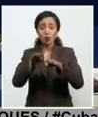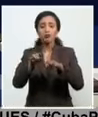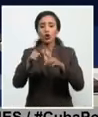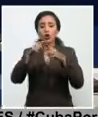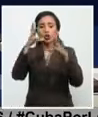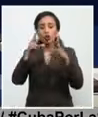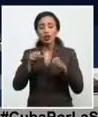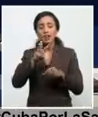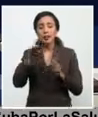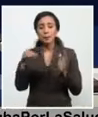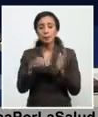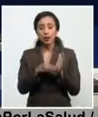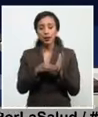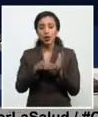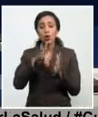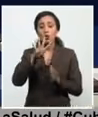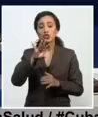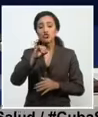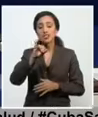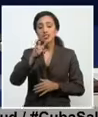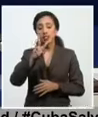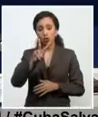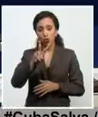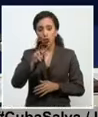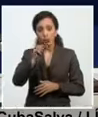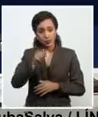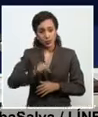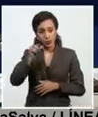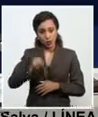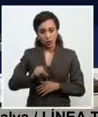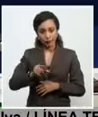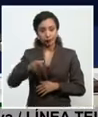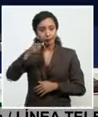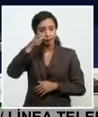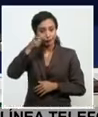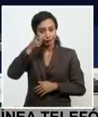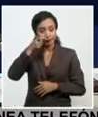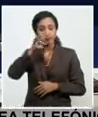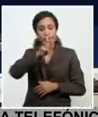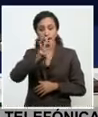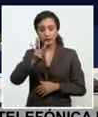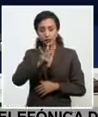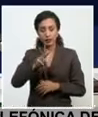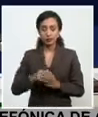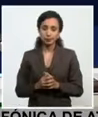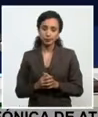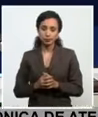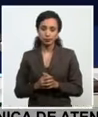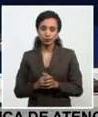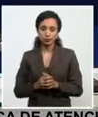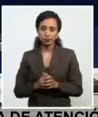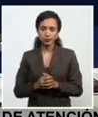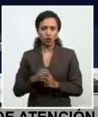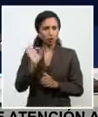de 3.462, en vigilancia 33, sospechosos